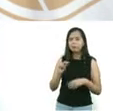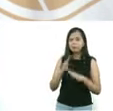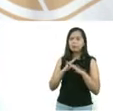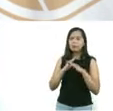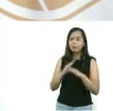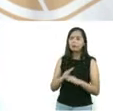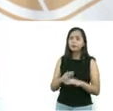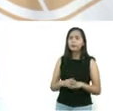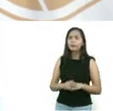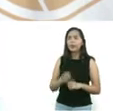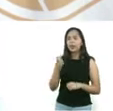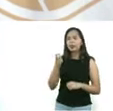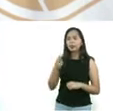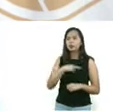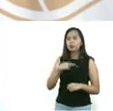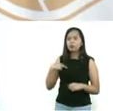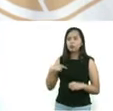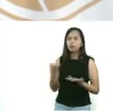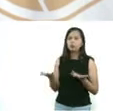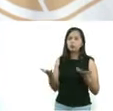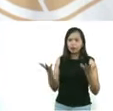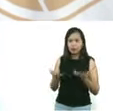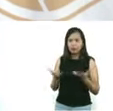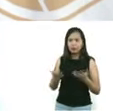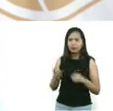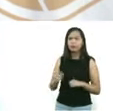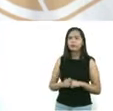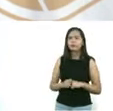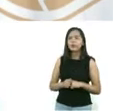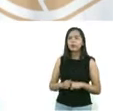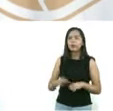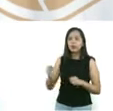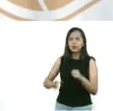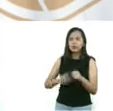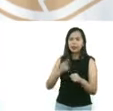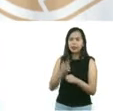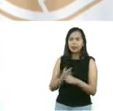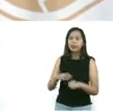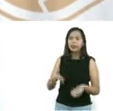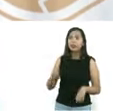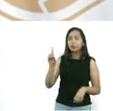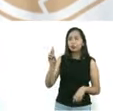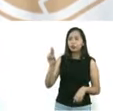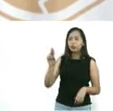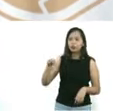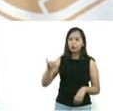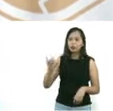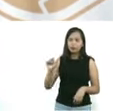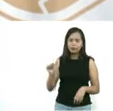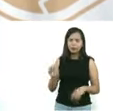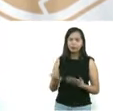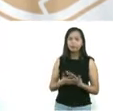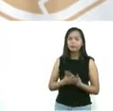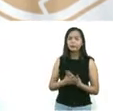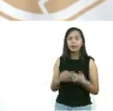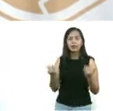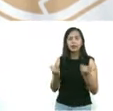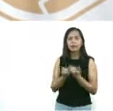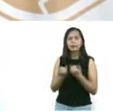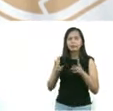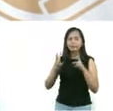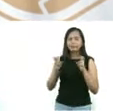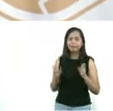del Centro Histórico. Esa es la labor que hoy desempeña la subsecretaria Dunia. Ahí, pues, el tema